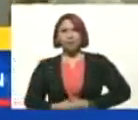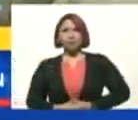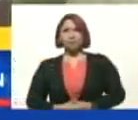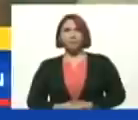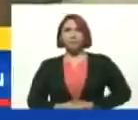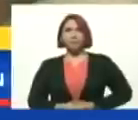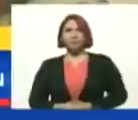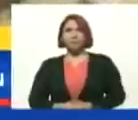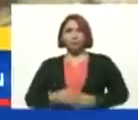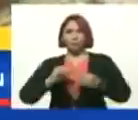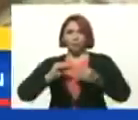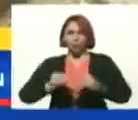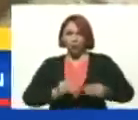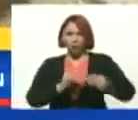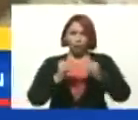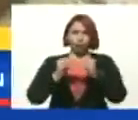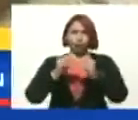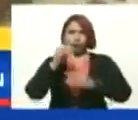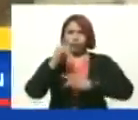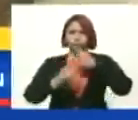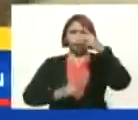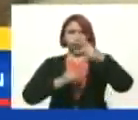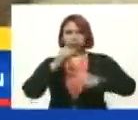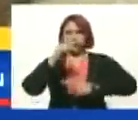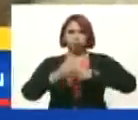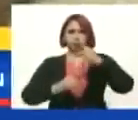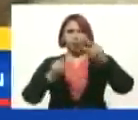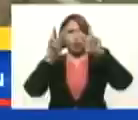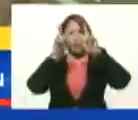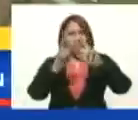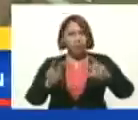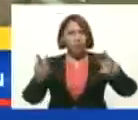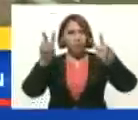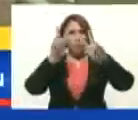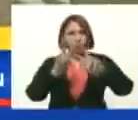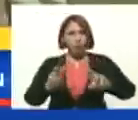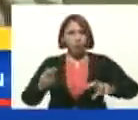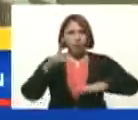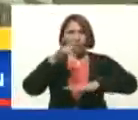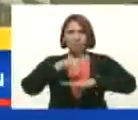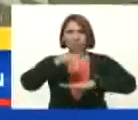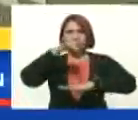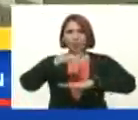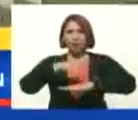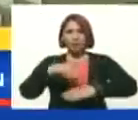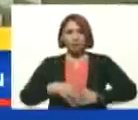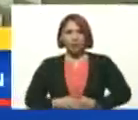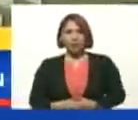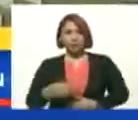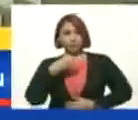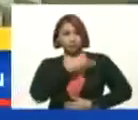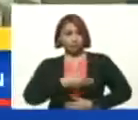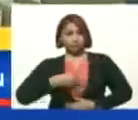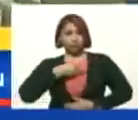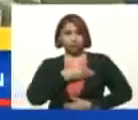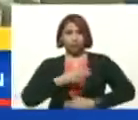de ajuste de planes, de revisión de tácticas y de misiones